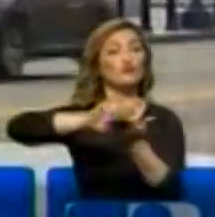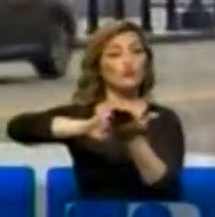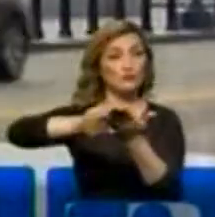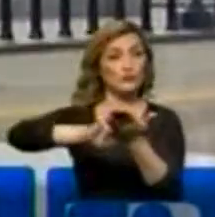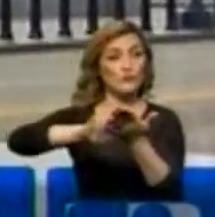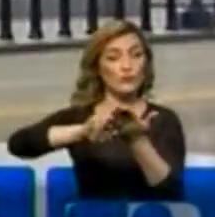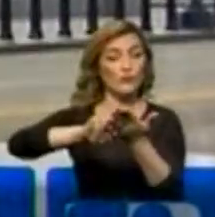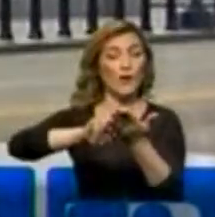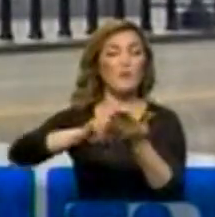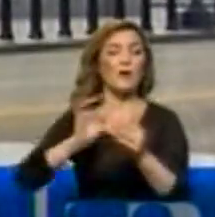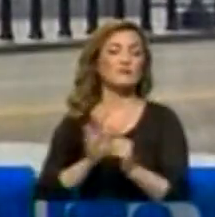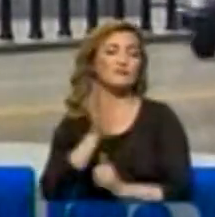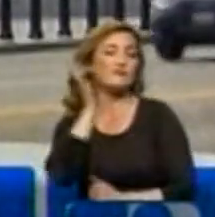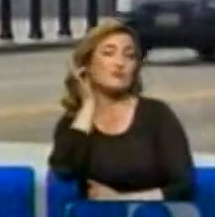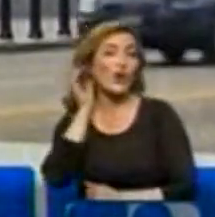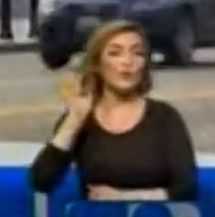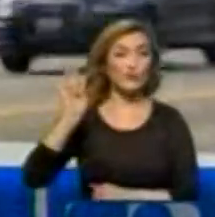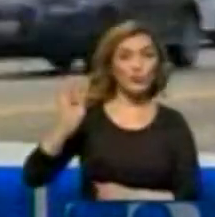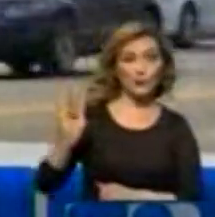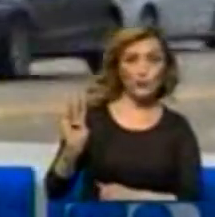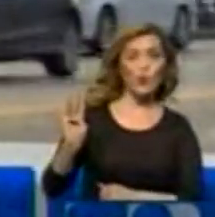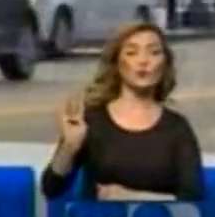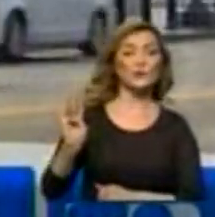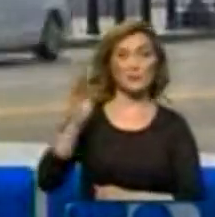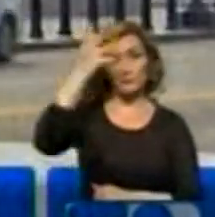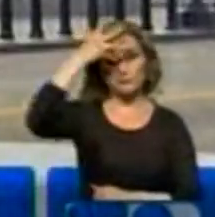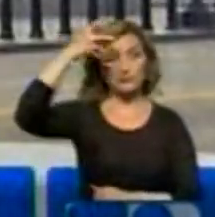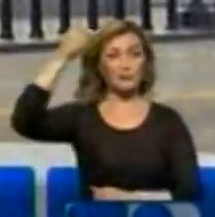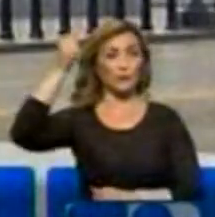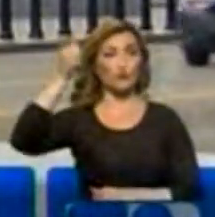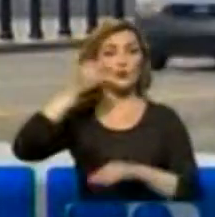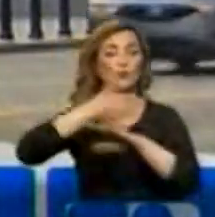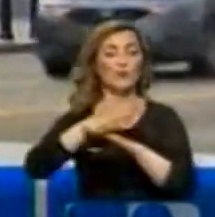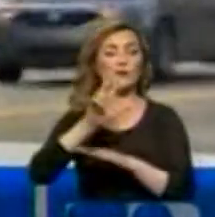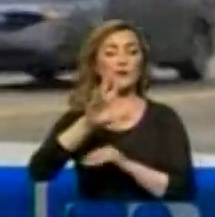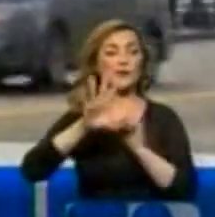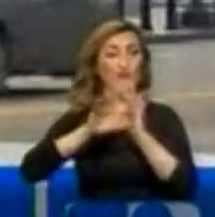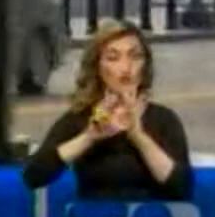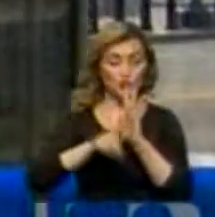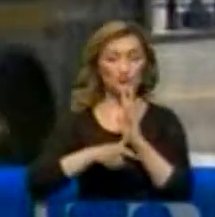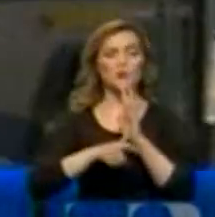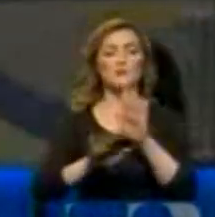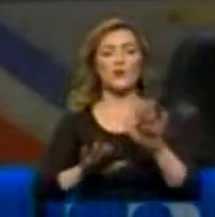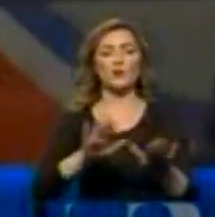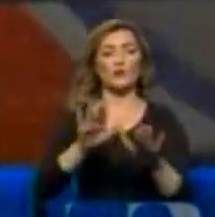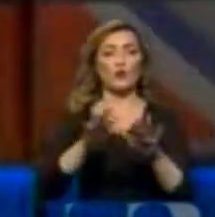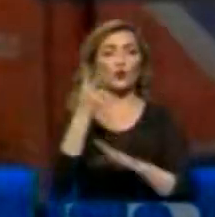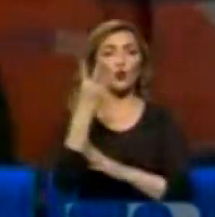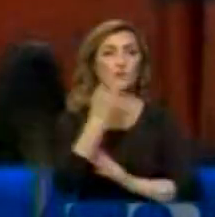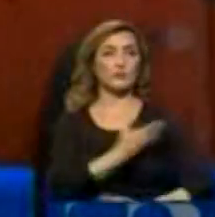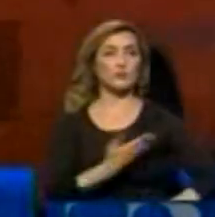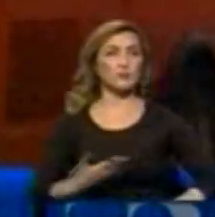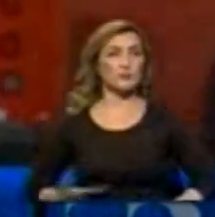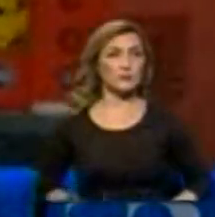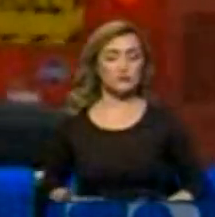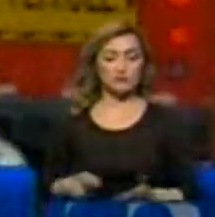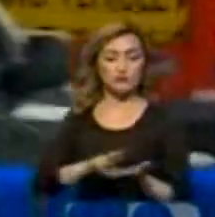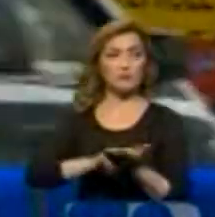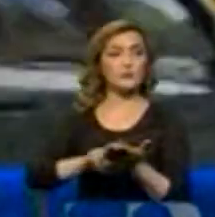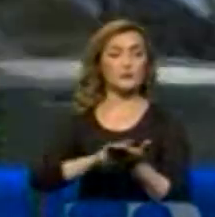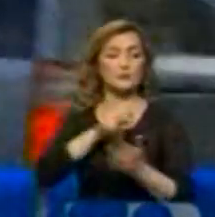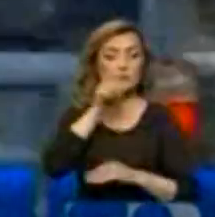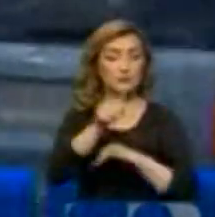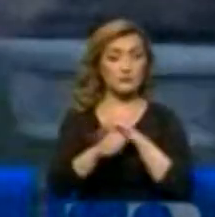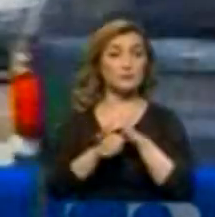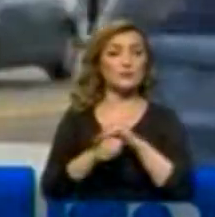con la primera dama, Melania Trump. Y luego sí, durante 35 minutos aproximadamente, los dos mandatarios se reunirán a